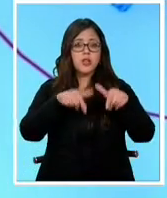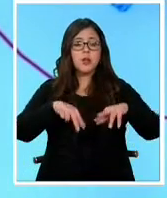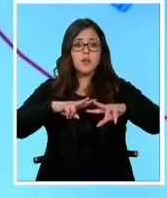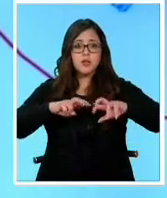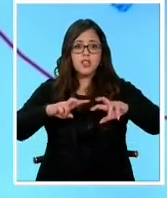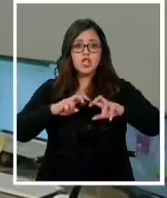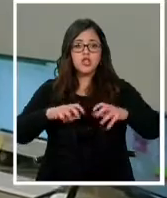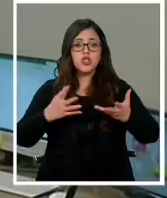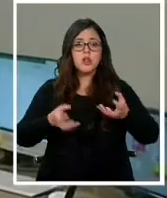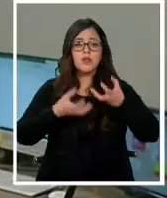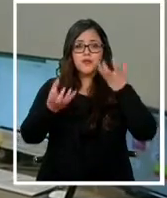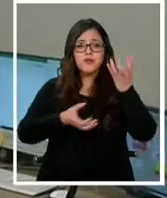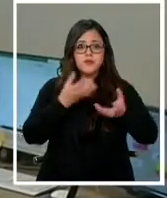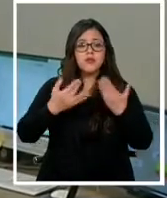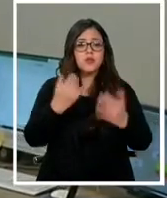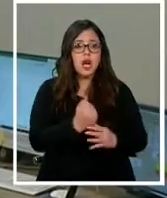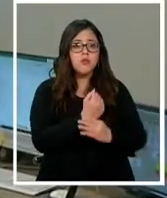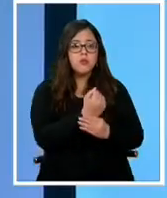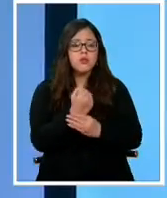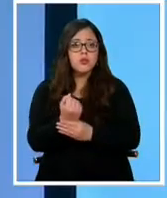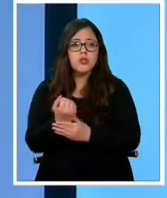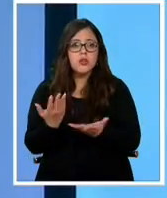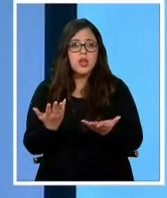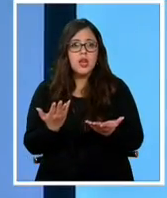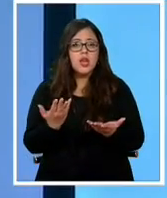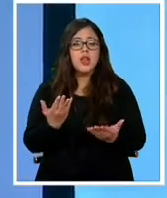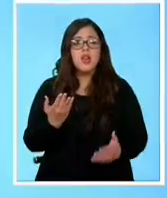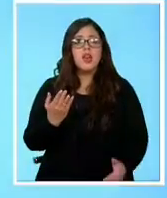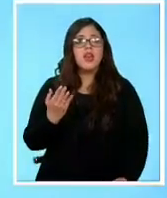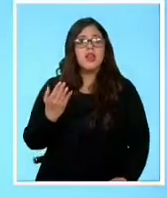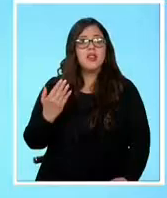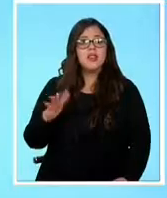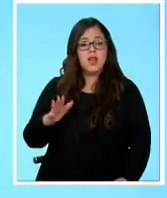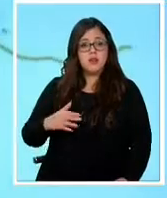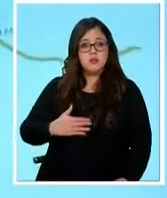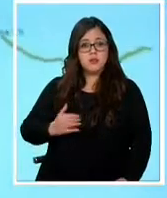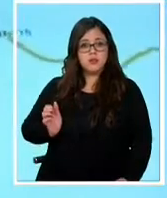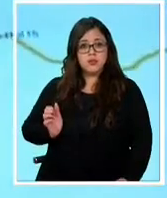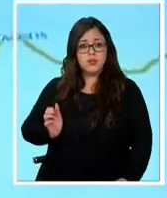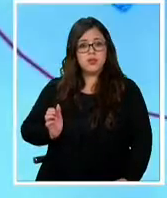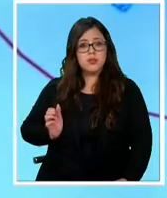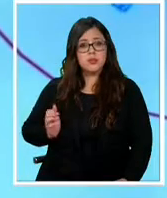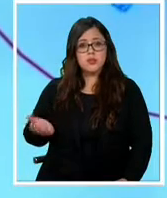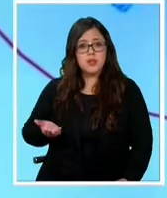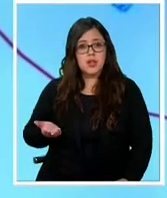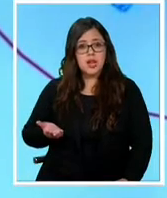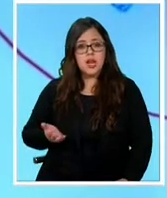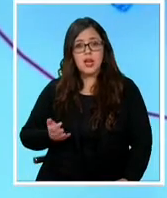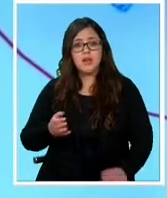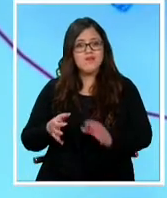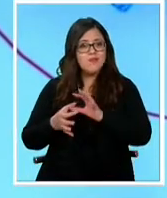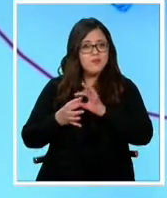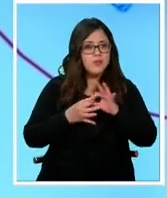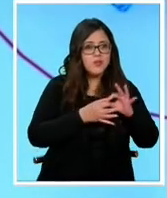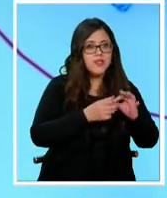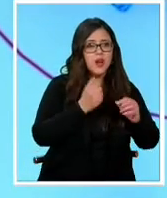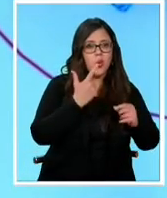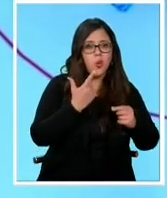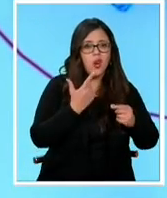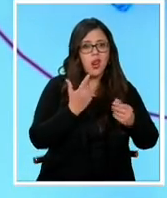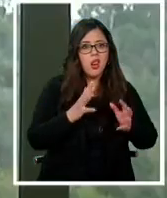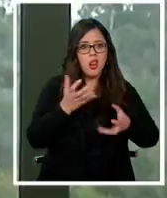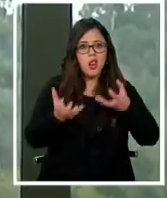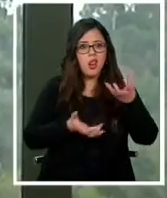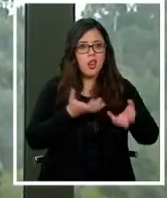de Investigación de Incendios estuvieron colaborando con la Vicrim de la Policía de Investigaciones para poder establecer cuál es la causa y el origen de